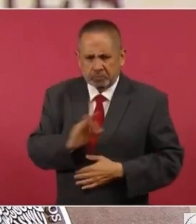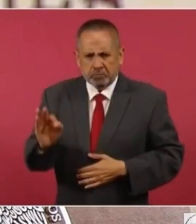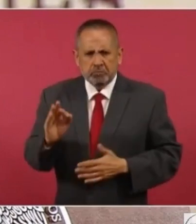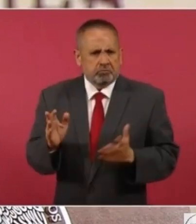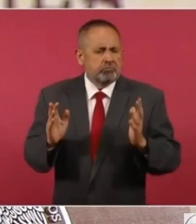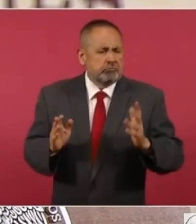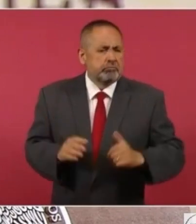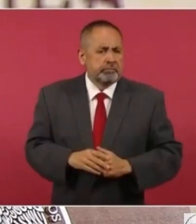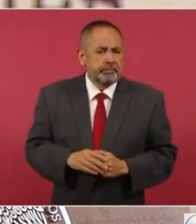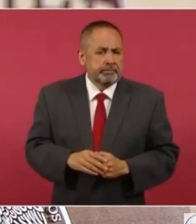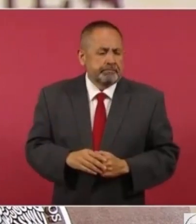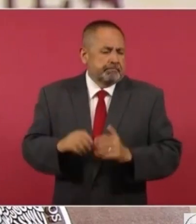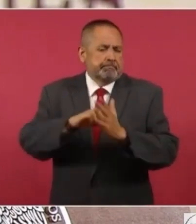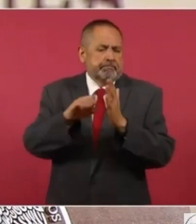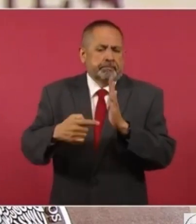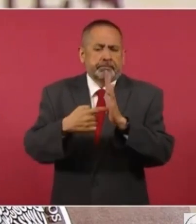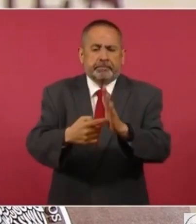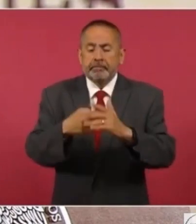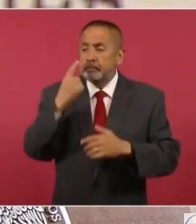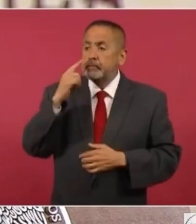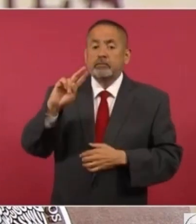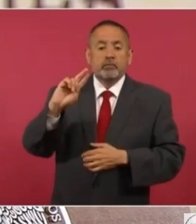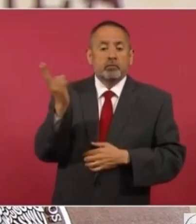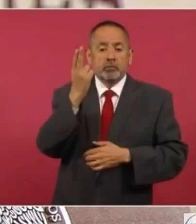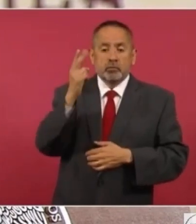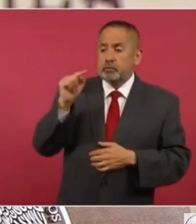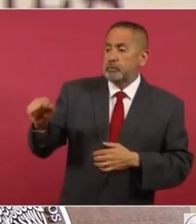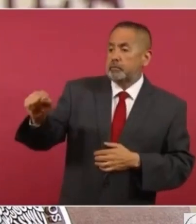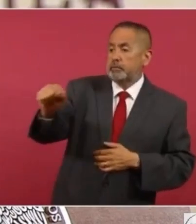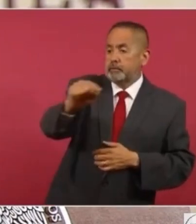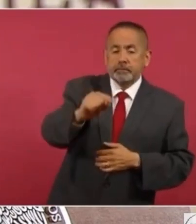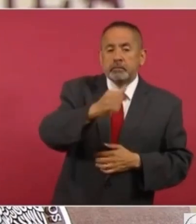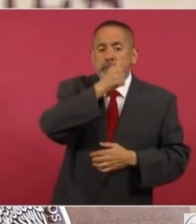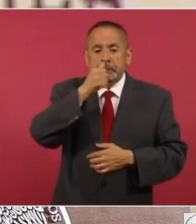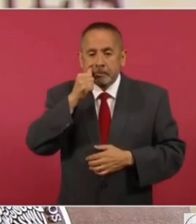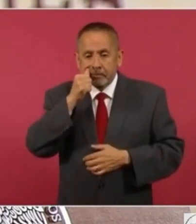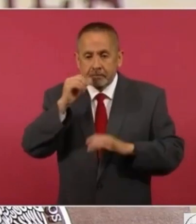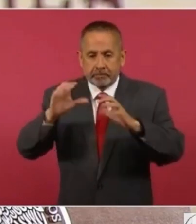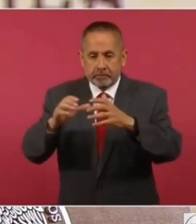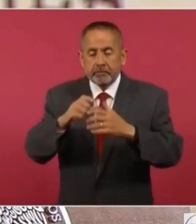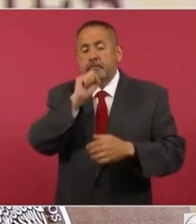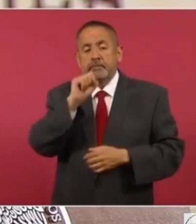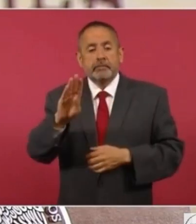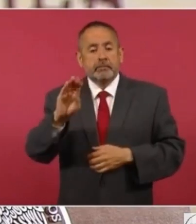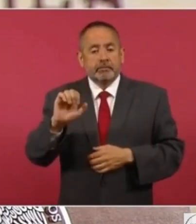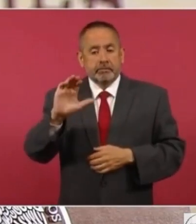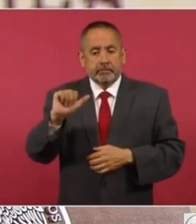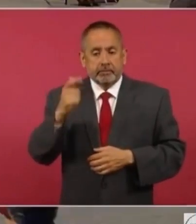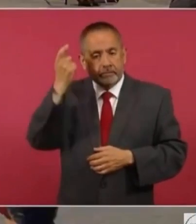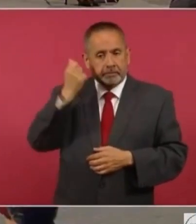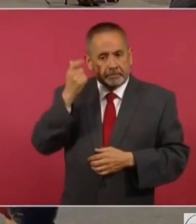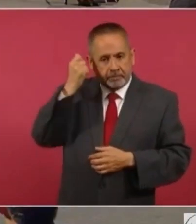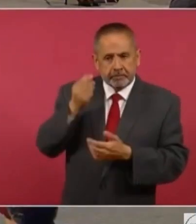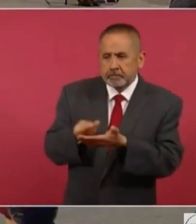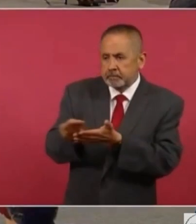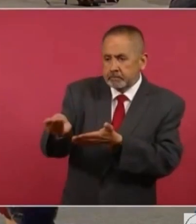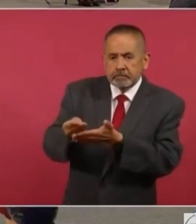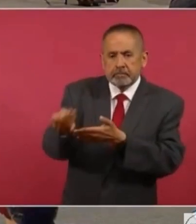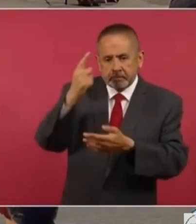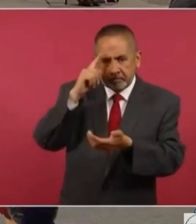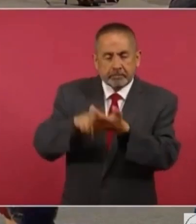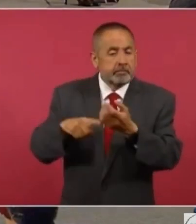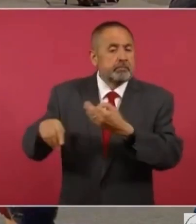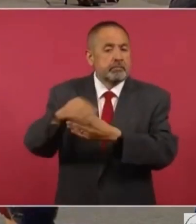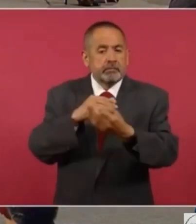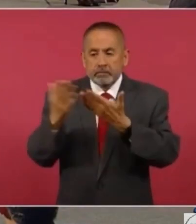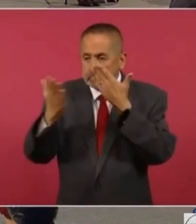Un ejemplo de ello son las universidades Benito Juárez y también las becas para estudiantes. Que nadie